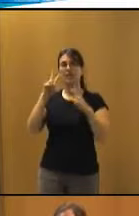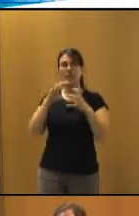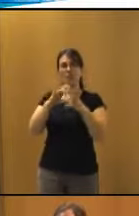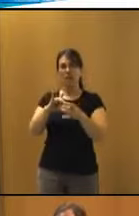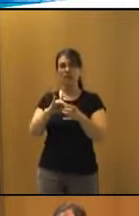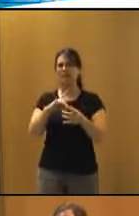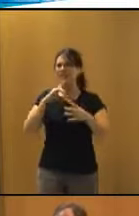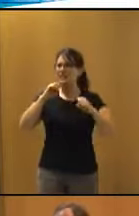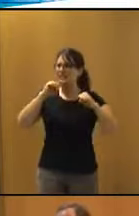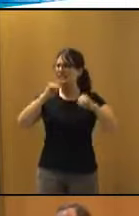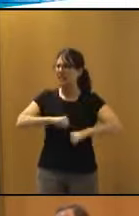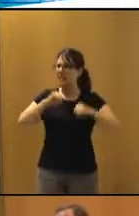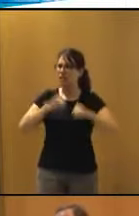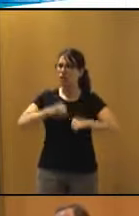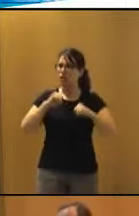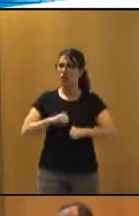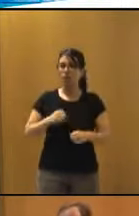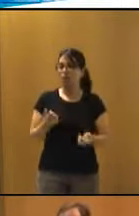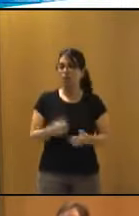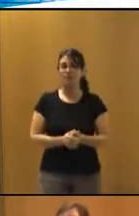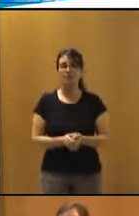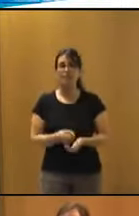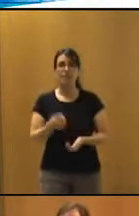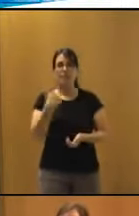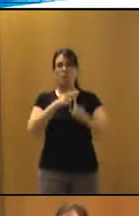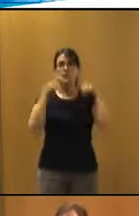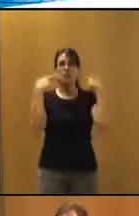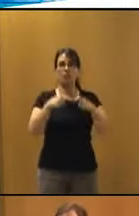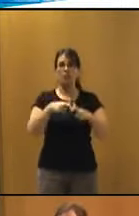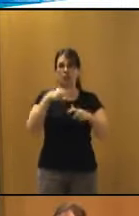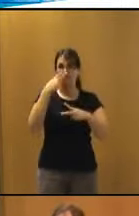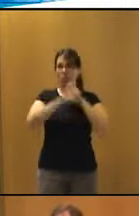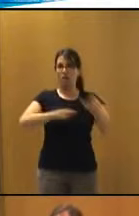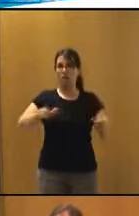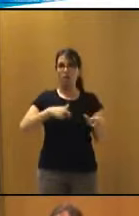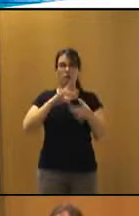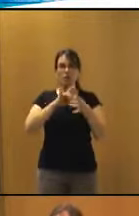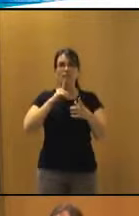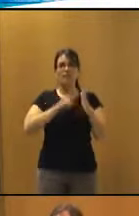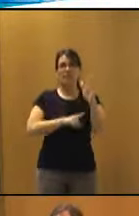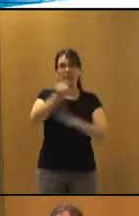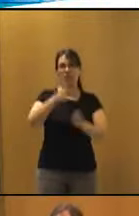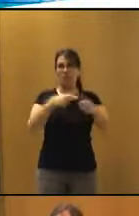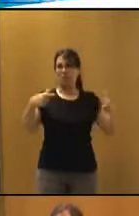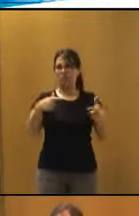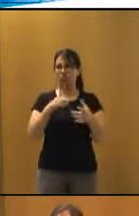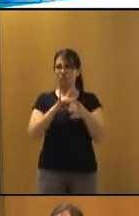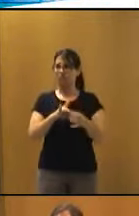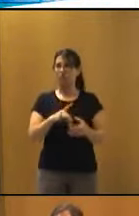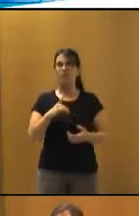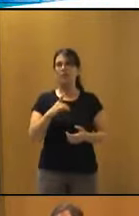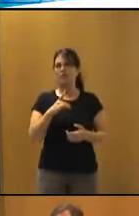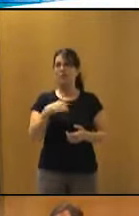revolución de los seniors está en marcha. Hablamos de un segmento de la población que está en crecimiento